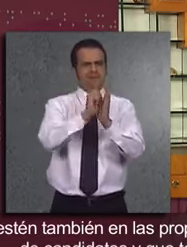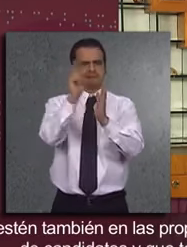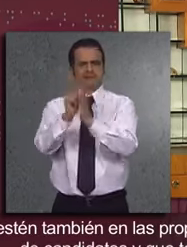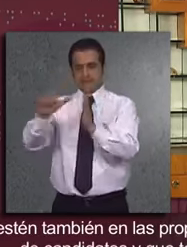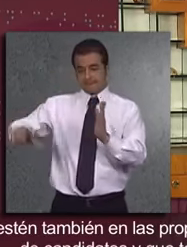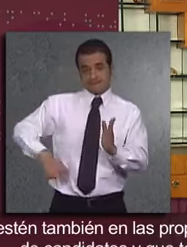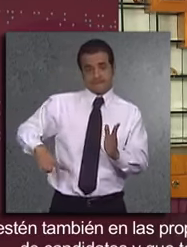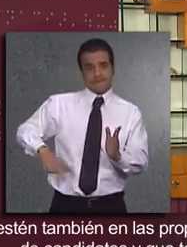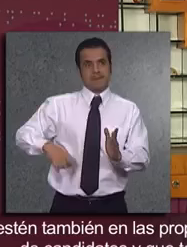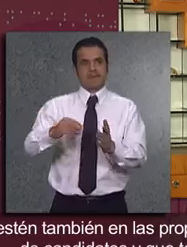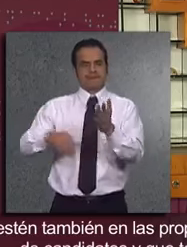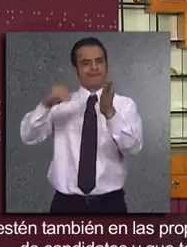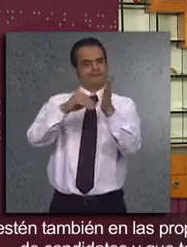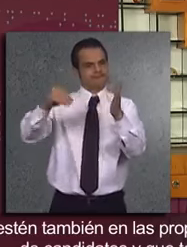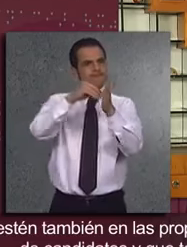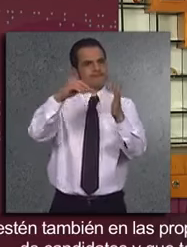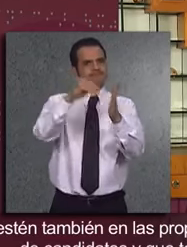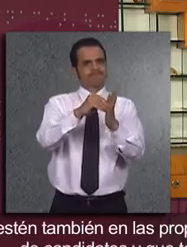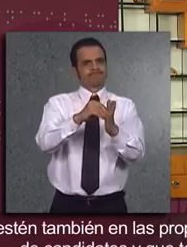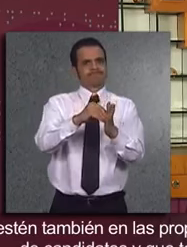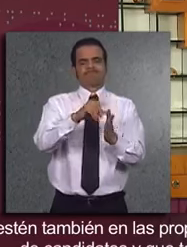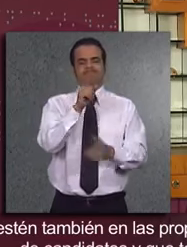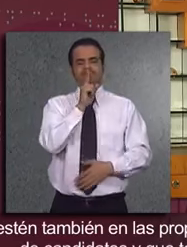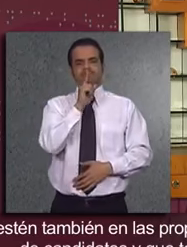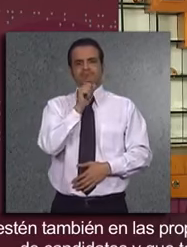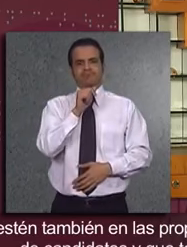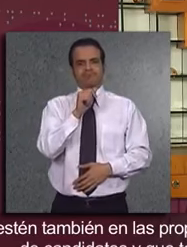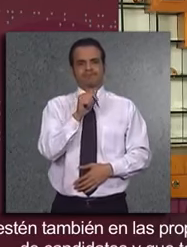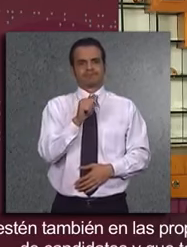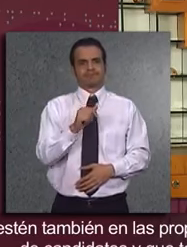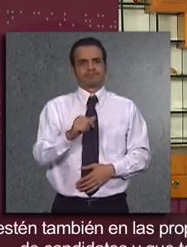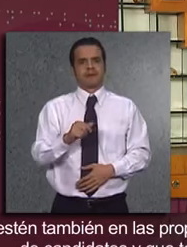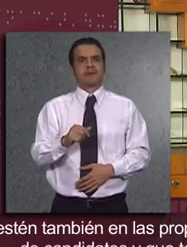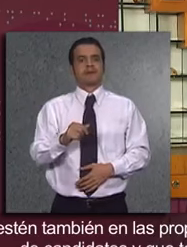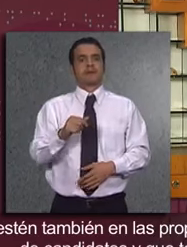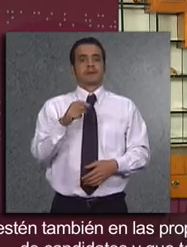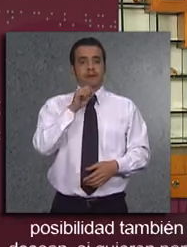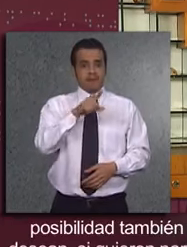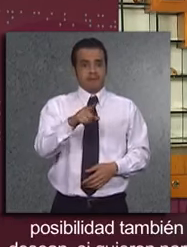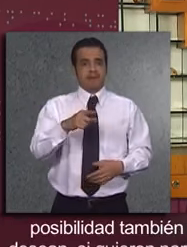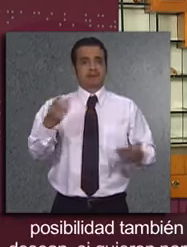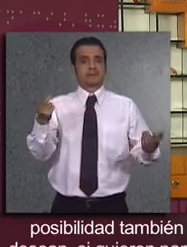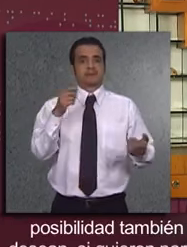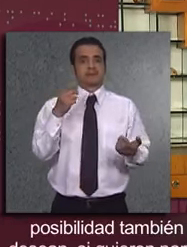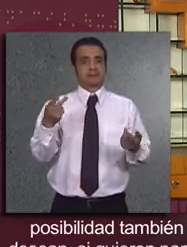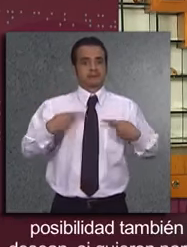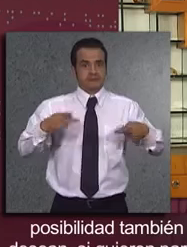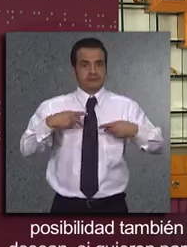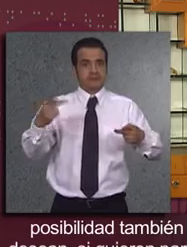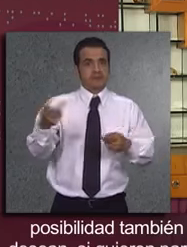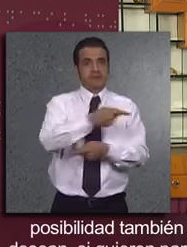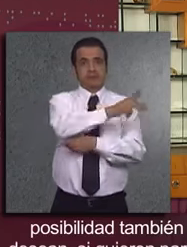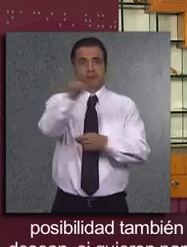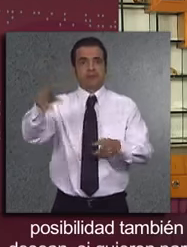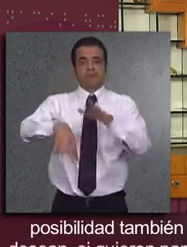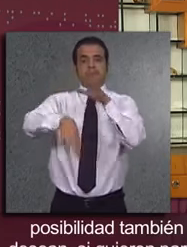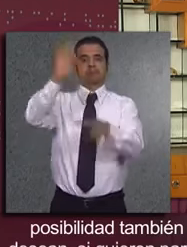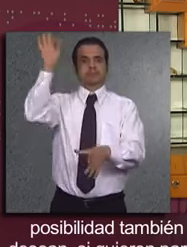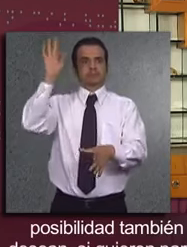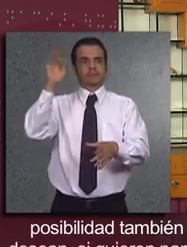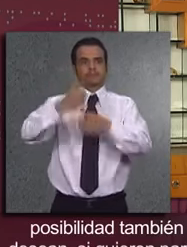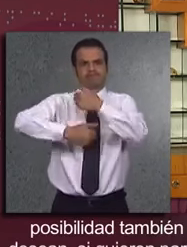las propuestas políticas de partidos, de candidatos, y que todas las personas tengan posibilidad también de